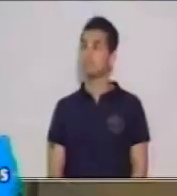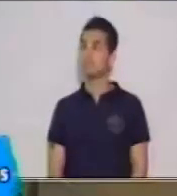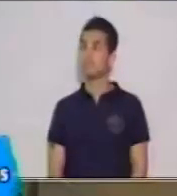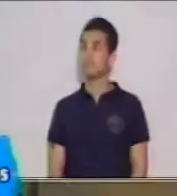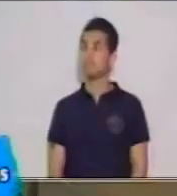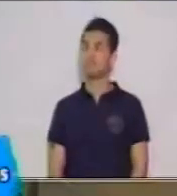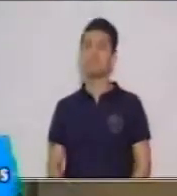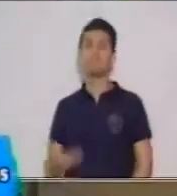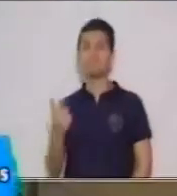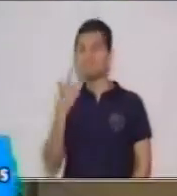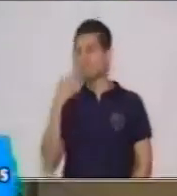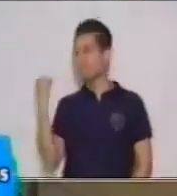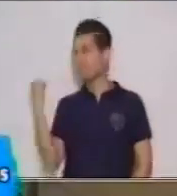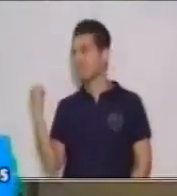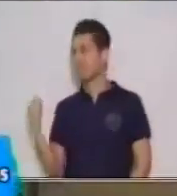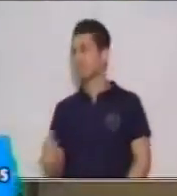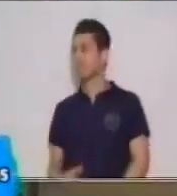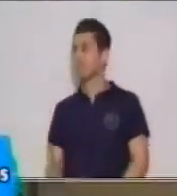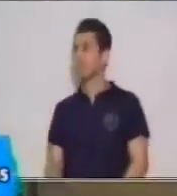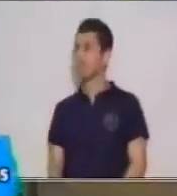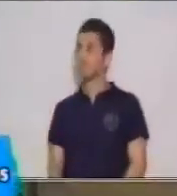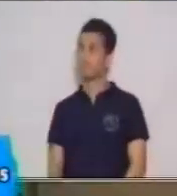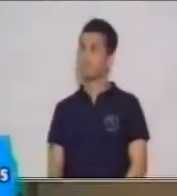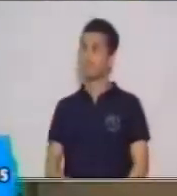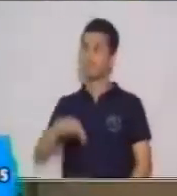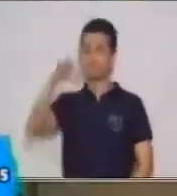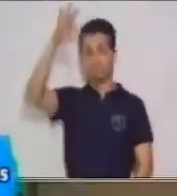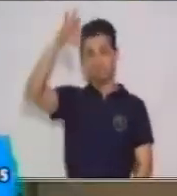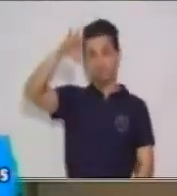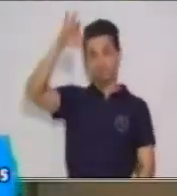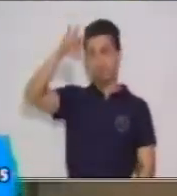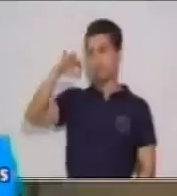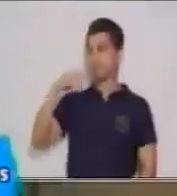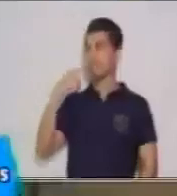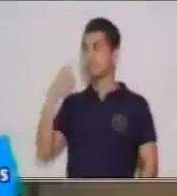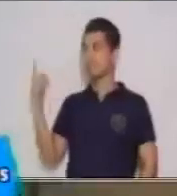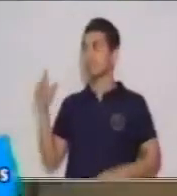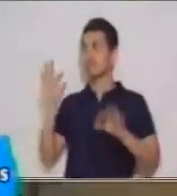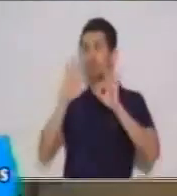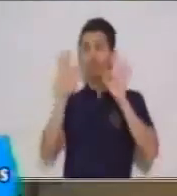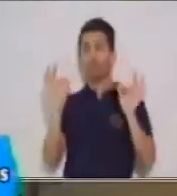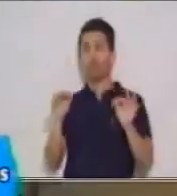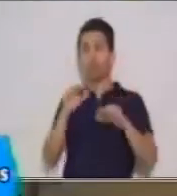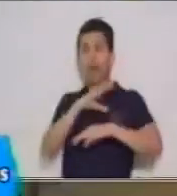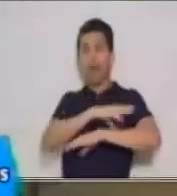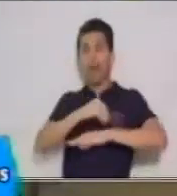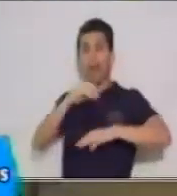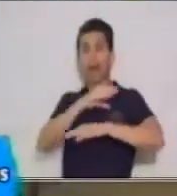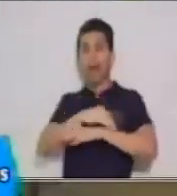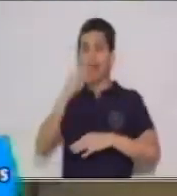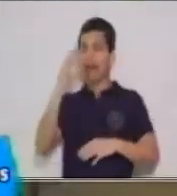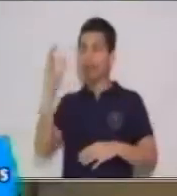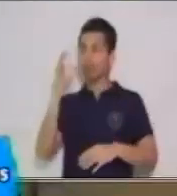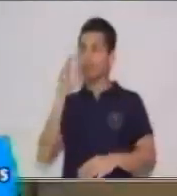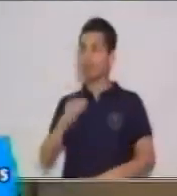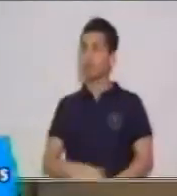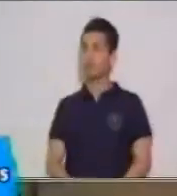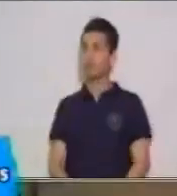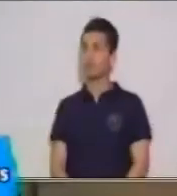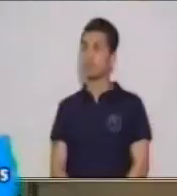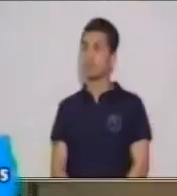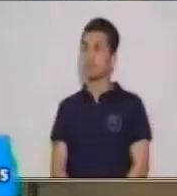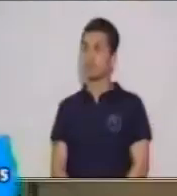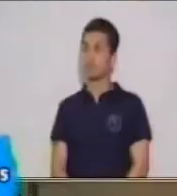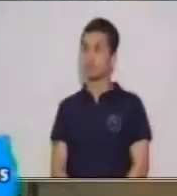¿Qué es? ¡Ah, es un colgante! ¿Y qué forma tiene? De gatito. Muy bien. Te lo voy a